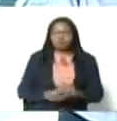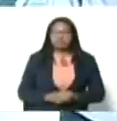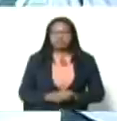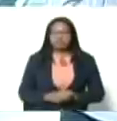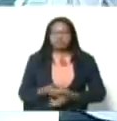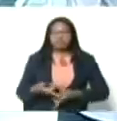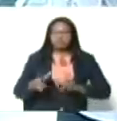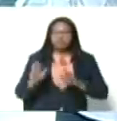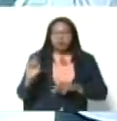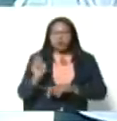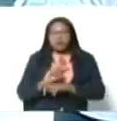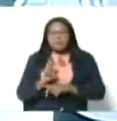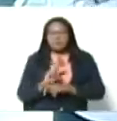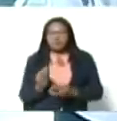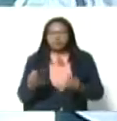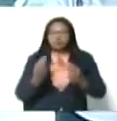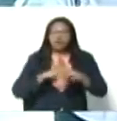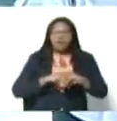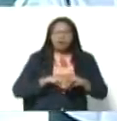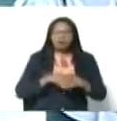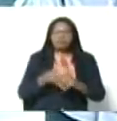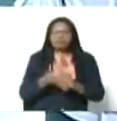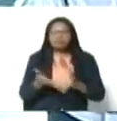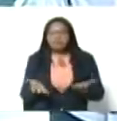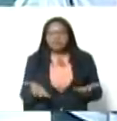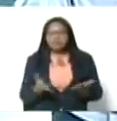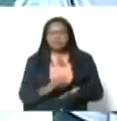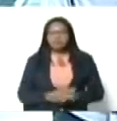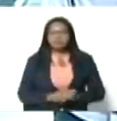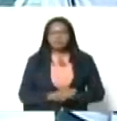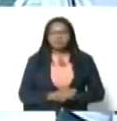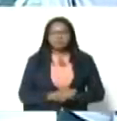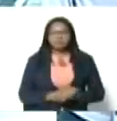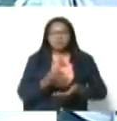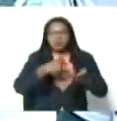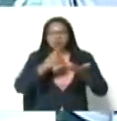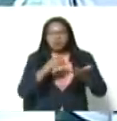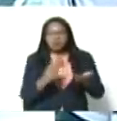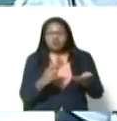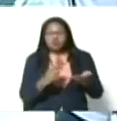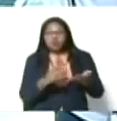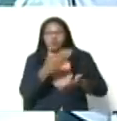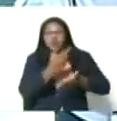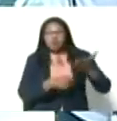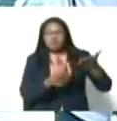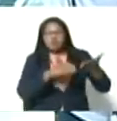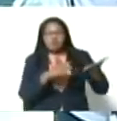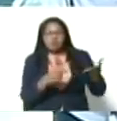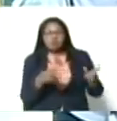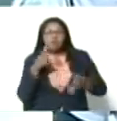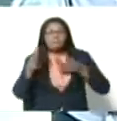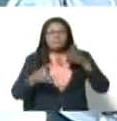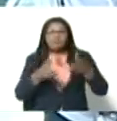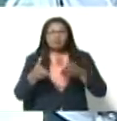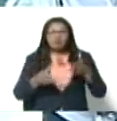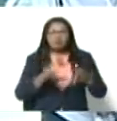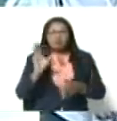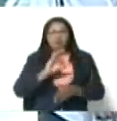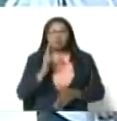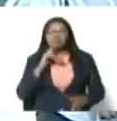la inmediata negociación para la firma de un nuevo contrato colectivo de los trabajadores del metro y he